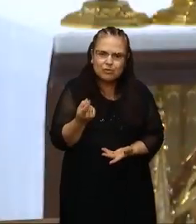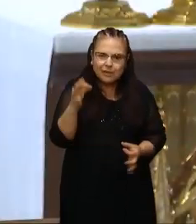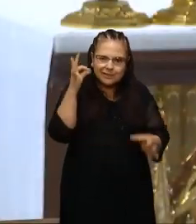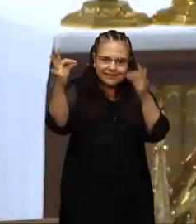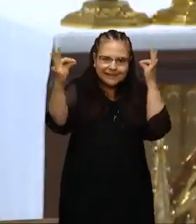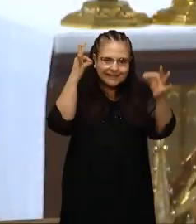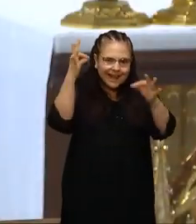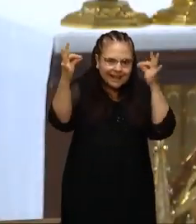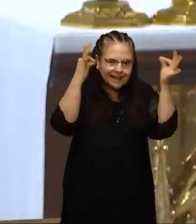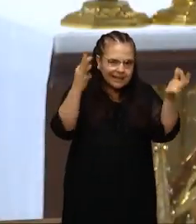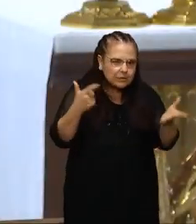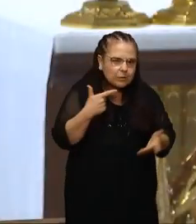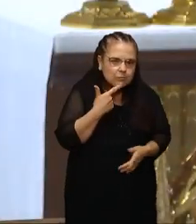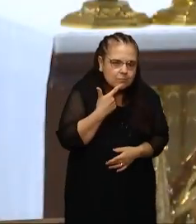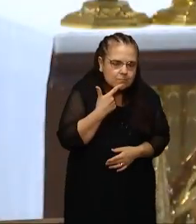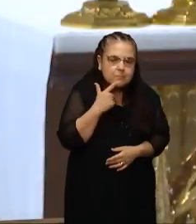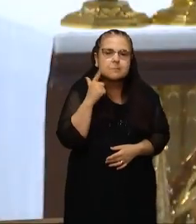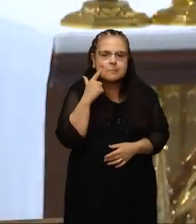detalles o nos podamos